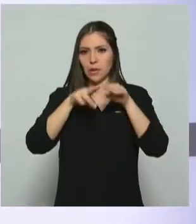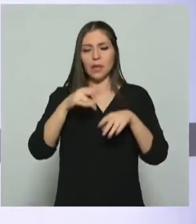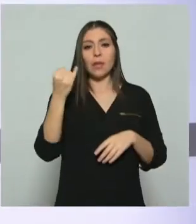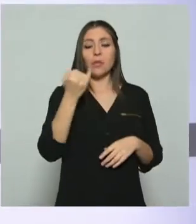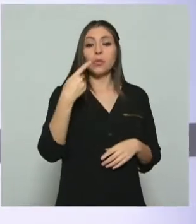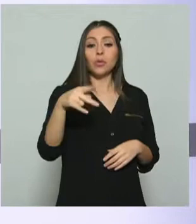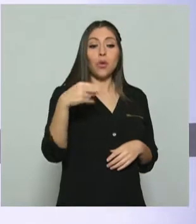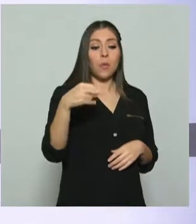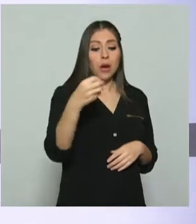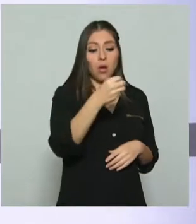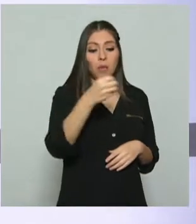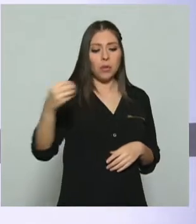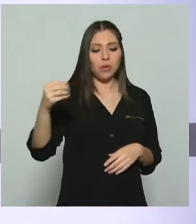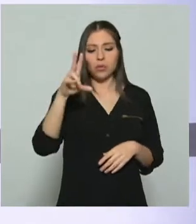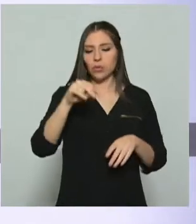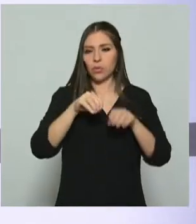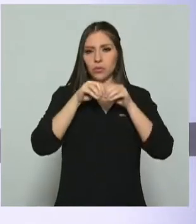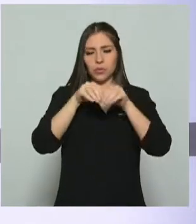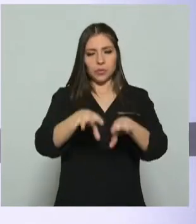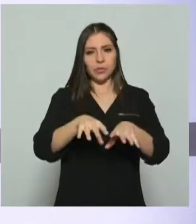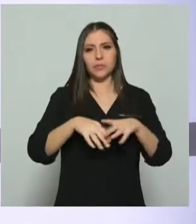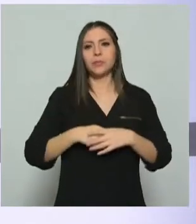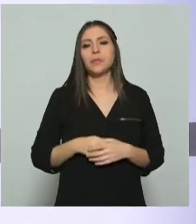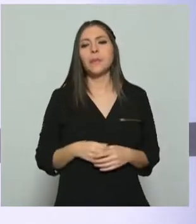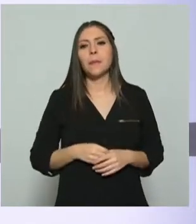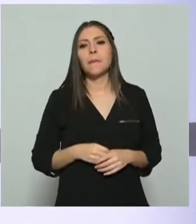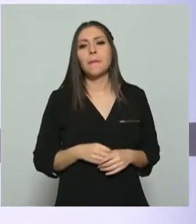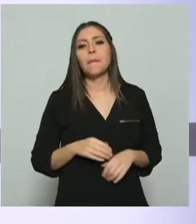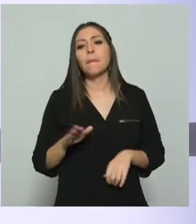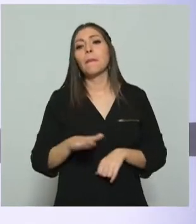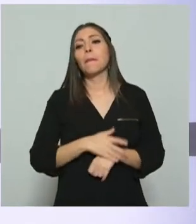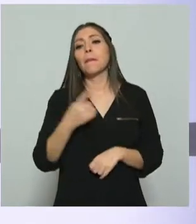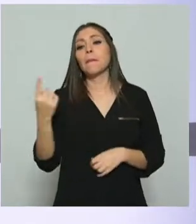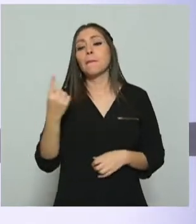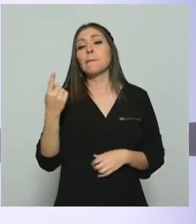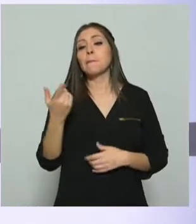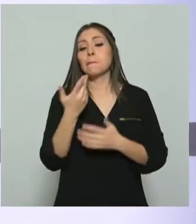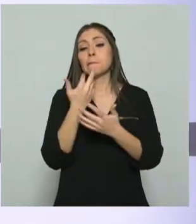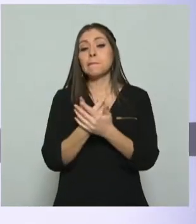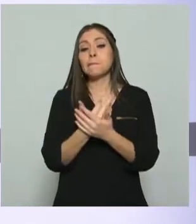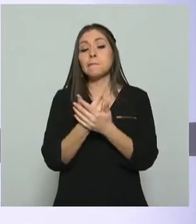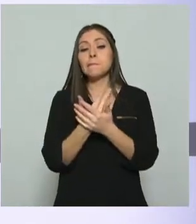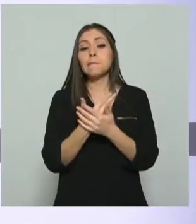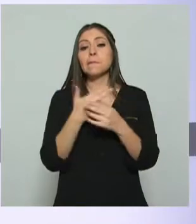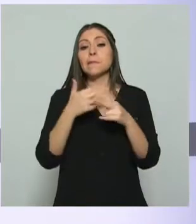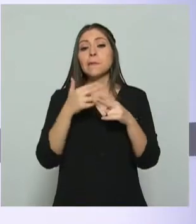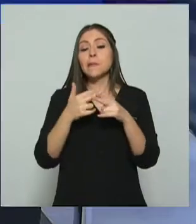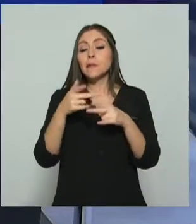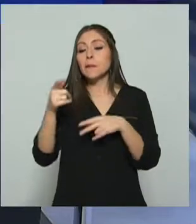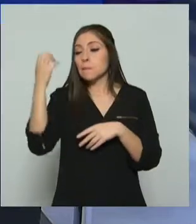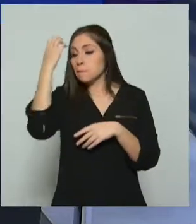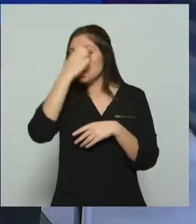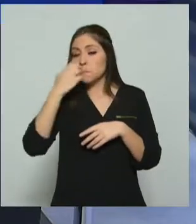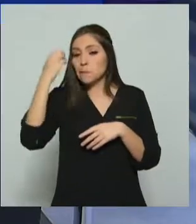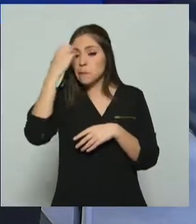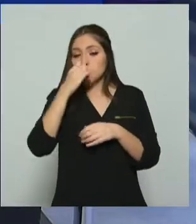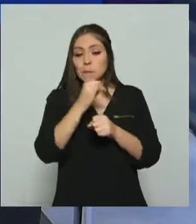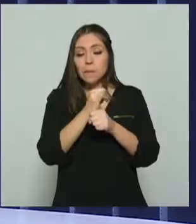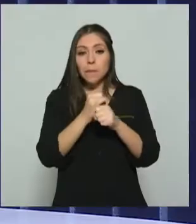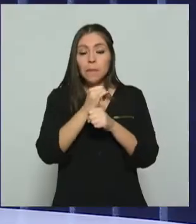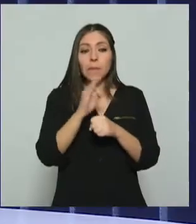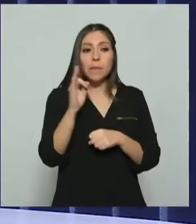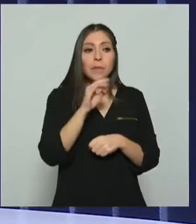completo, porque tenemos un criterio de la presunción de inocencia hasta que se compruebe lo contrario. Ahora, me comentaban algunas víctimas